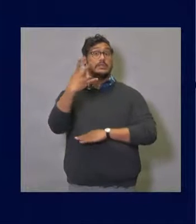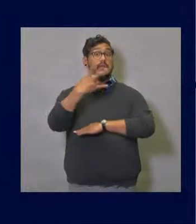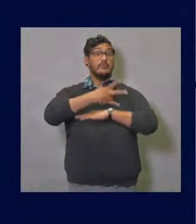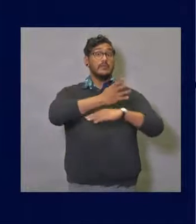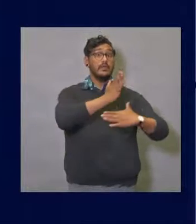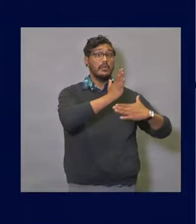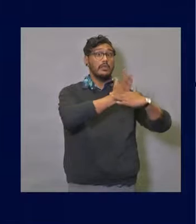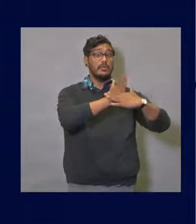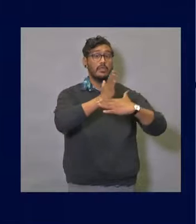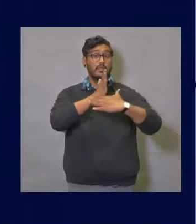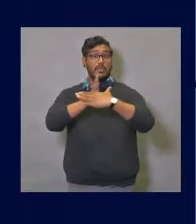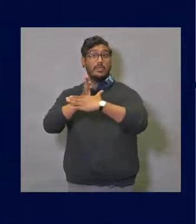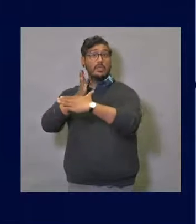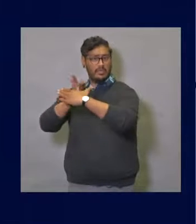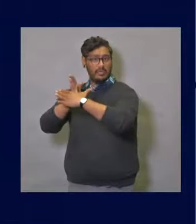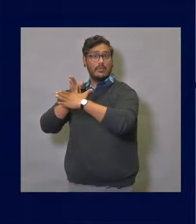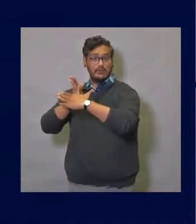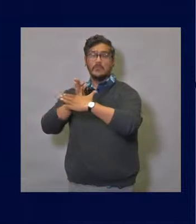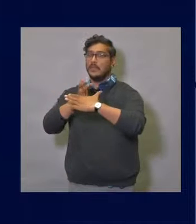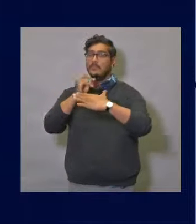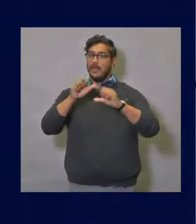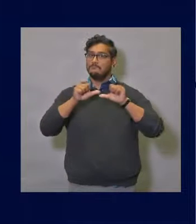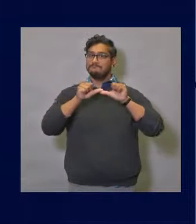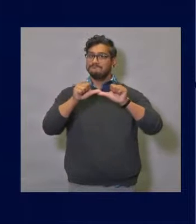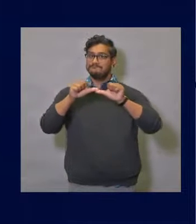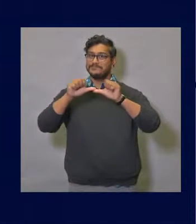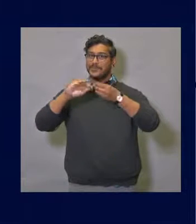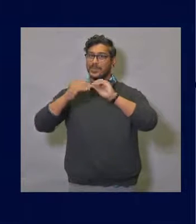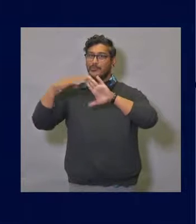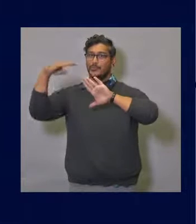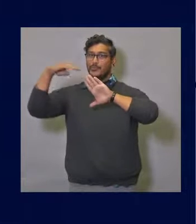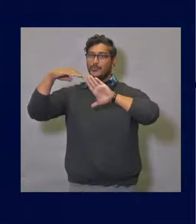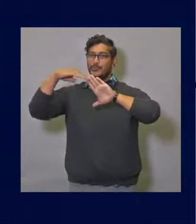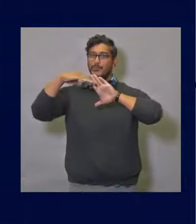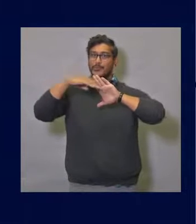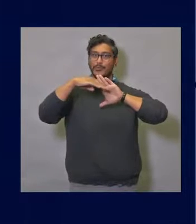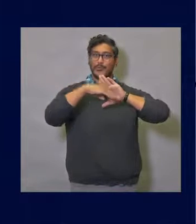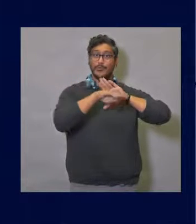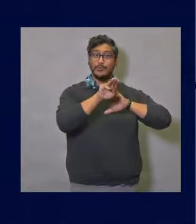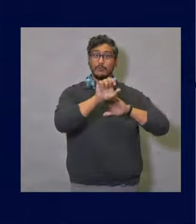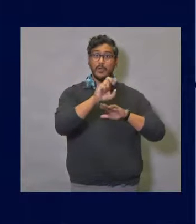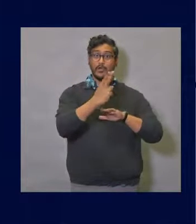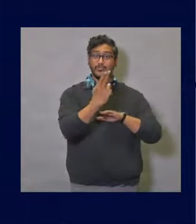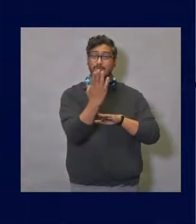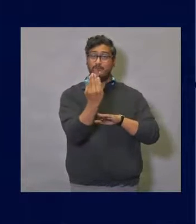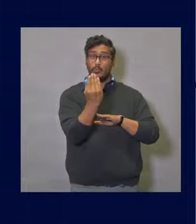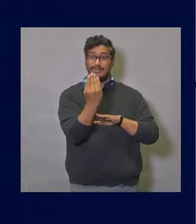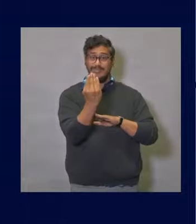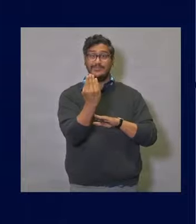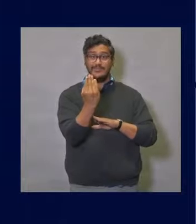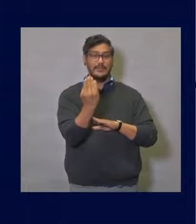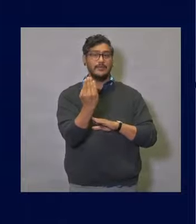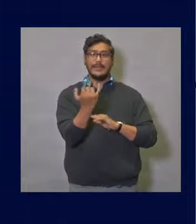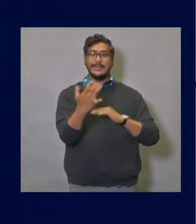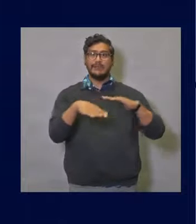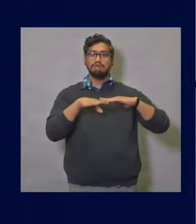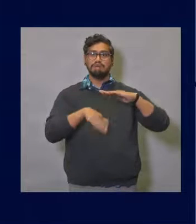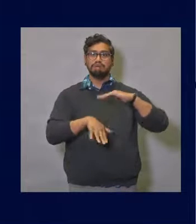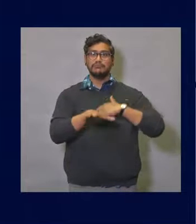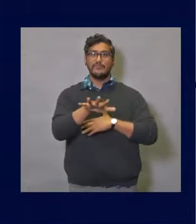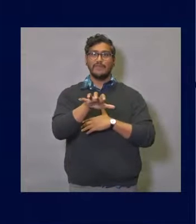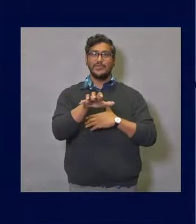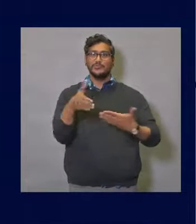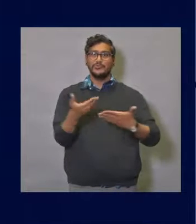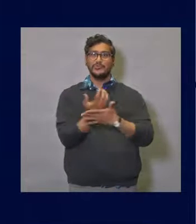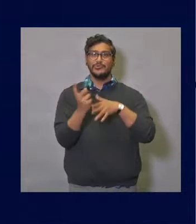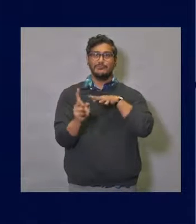diarios por fecha de episodio ha seguido disminuyendo y al 14 de marzo está por debajo de 500 casos